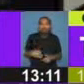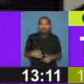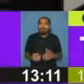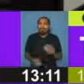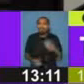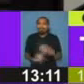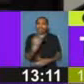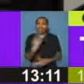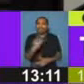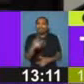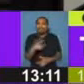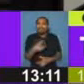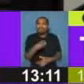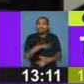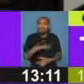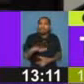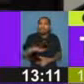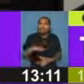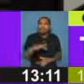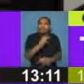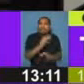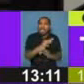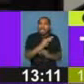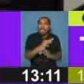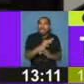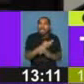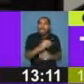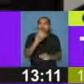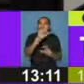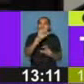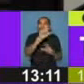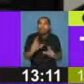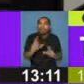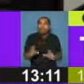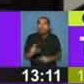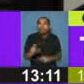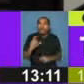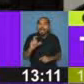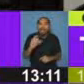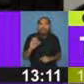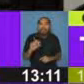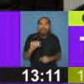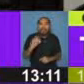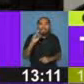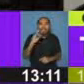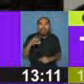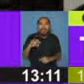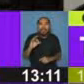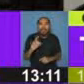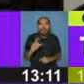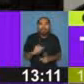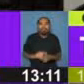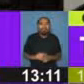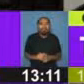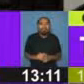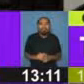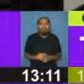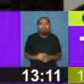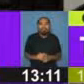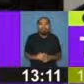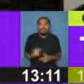V de la escuela de cochinoca el colegio secundario de cochinoca buen la verdad que